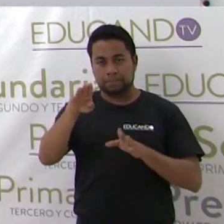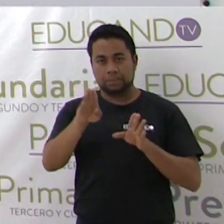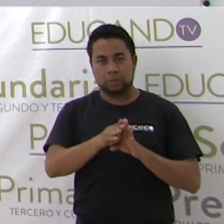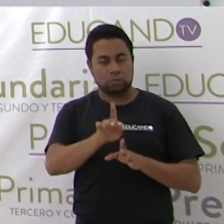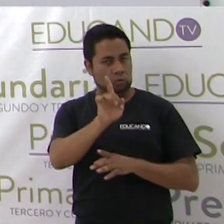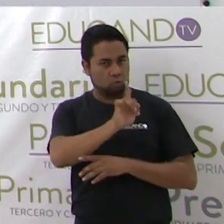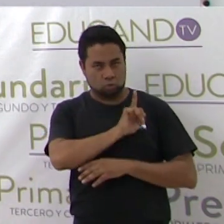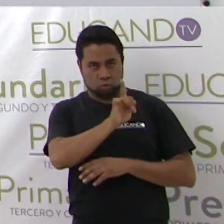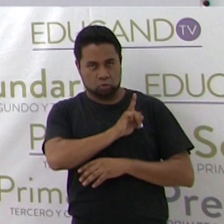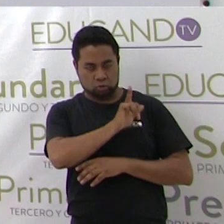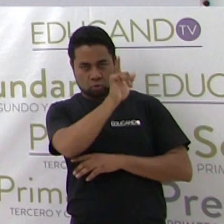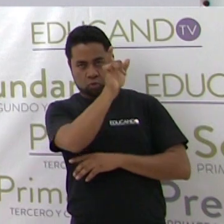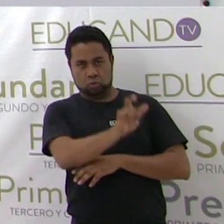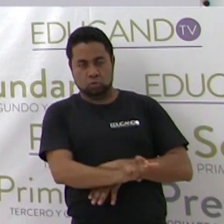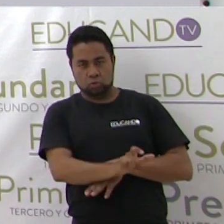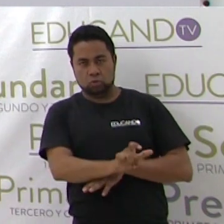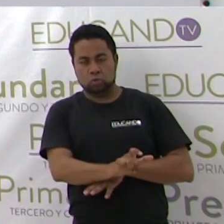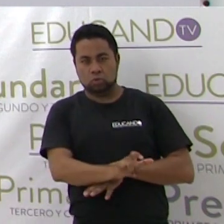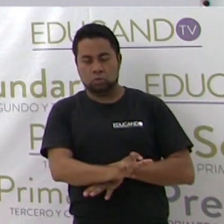singular,